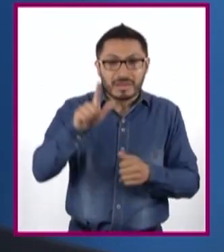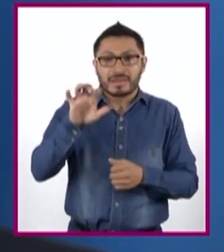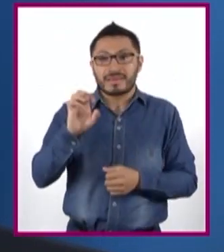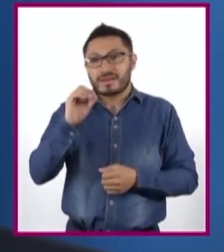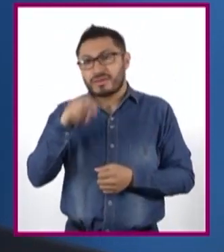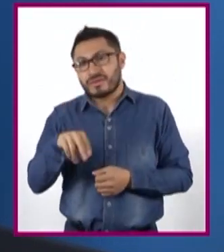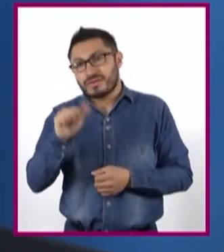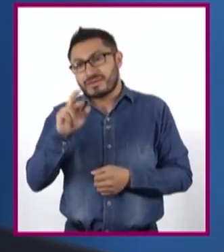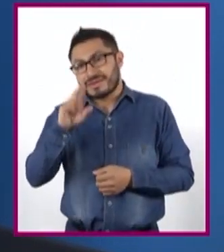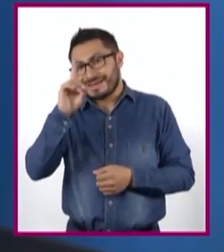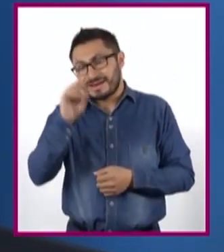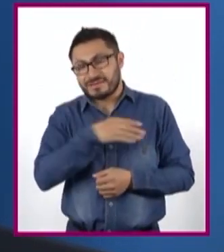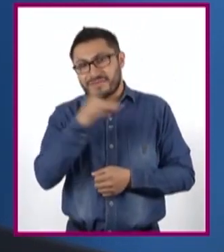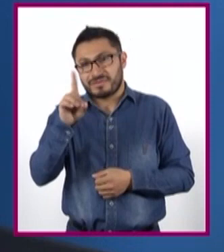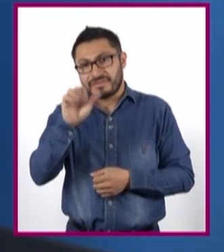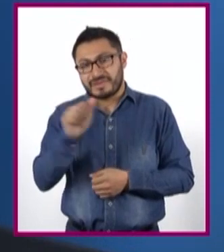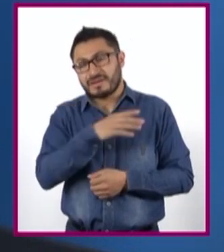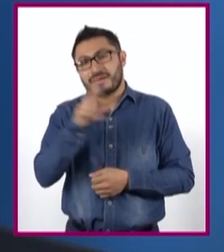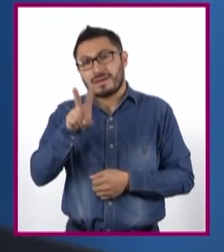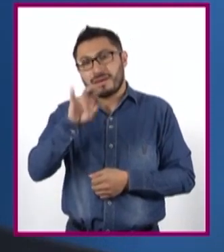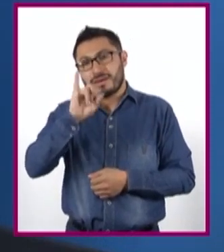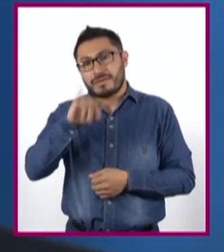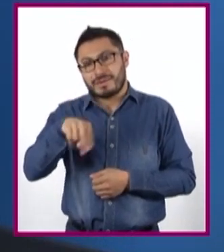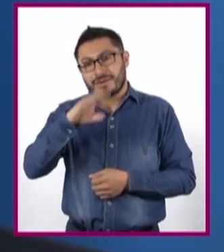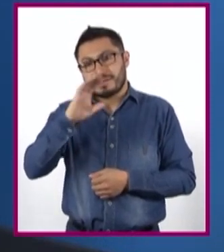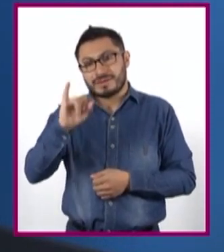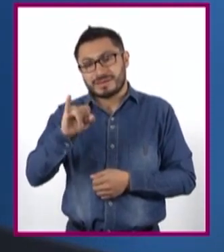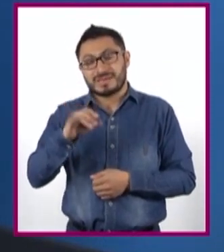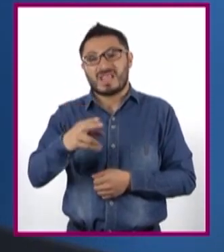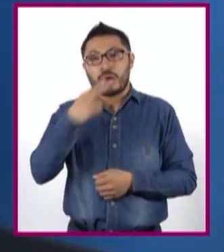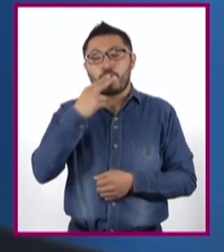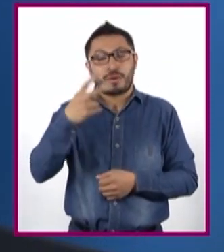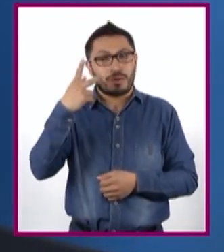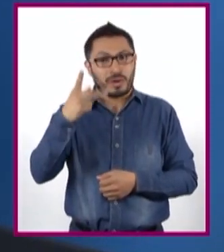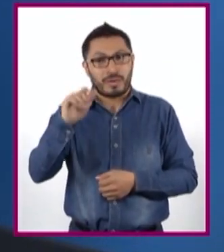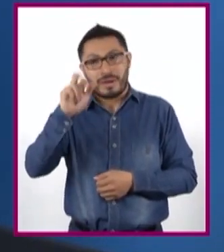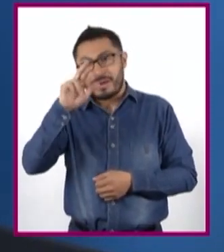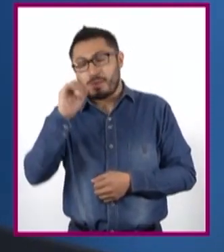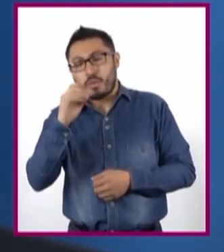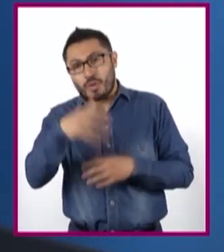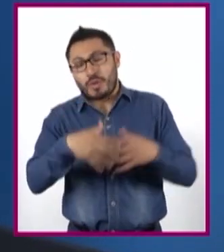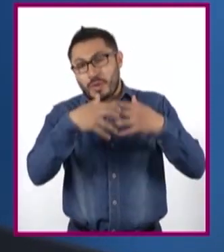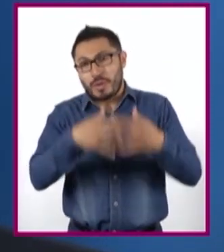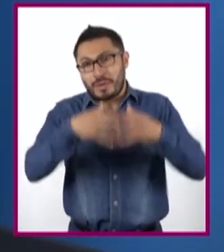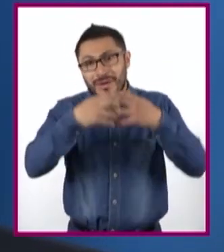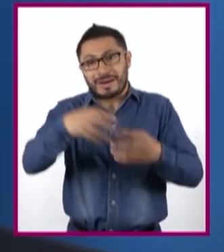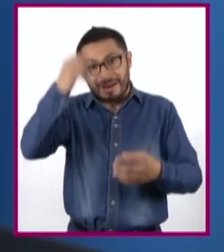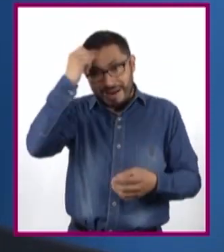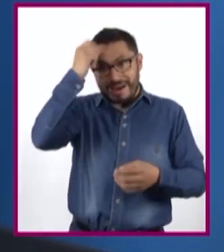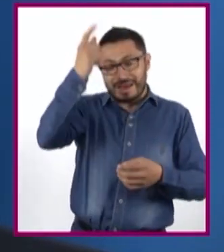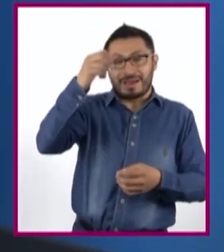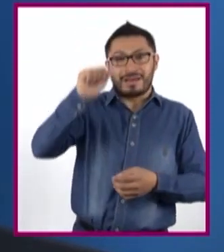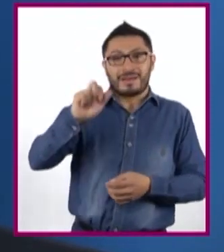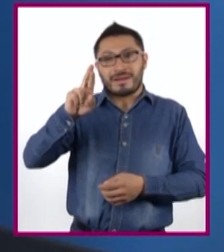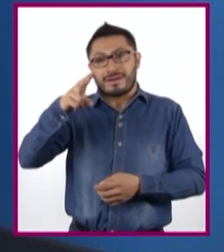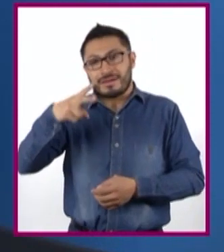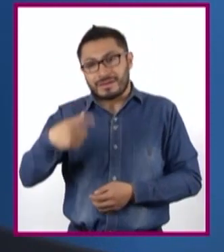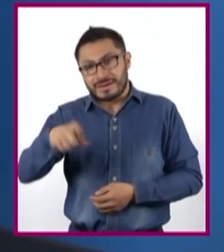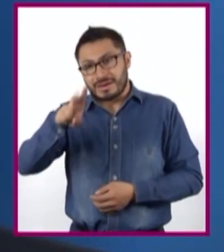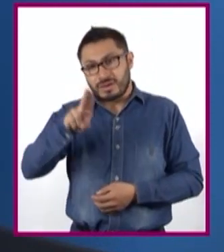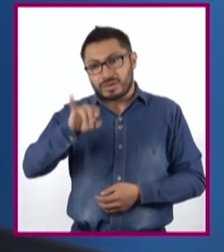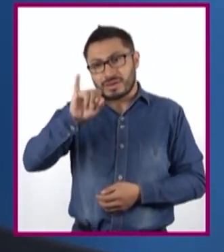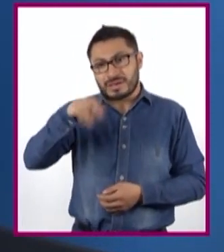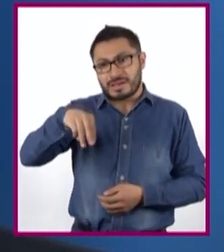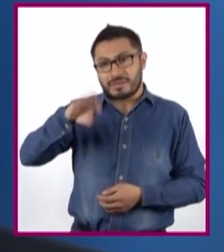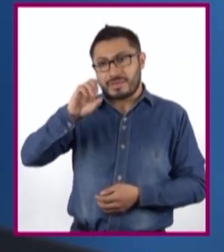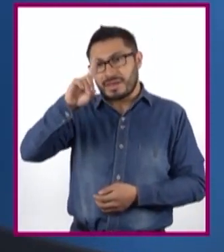Vinci estudiaba las propiedades de esta máquina de vapor, inventada por Arquímedes. Entonces,